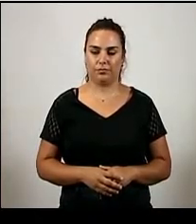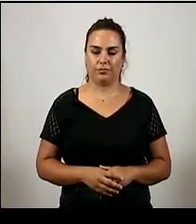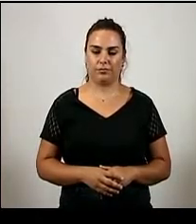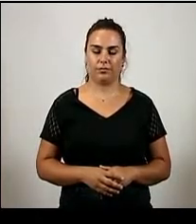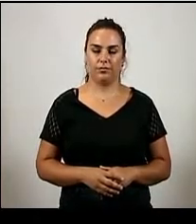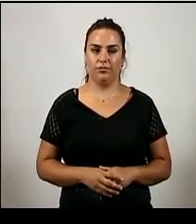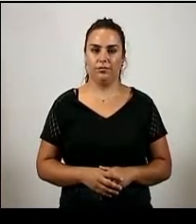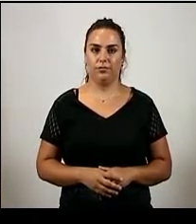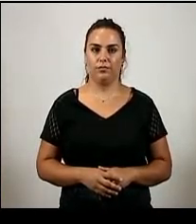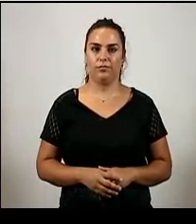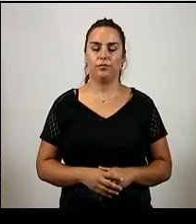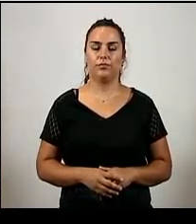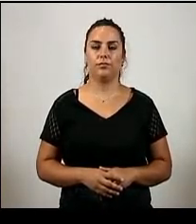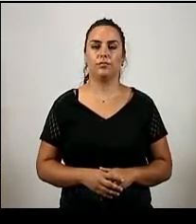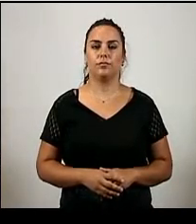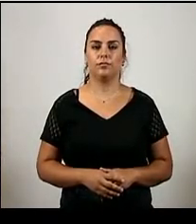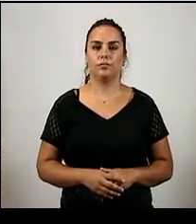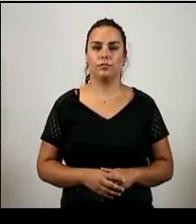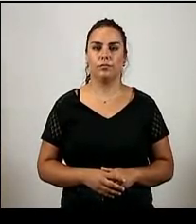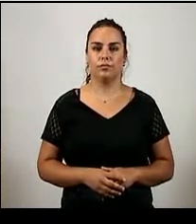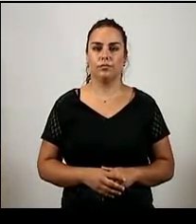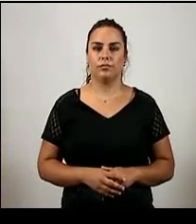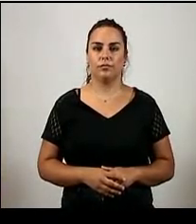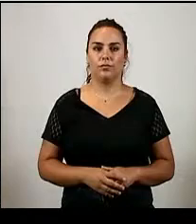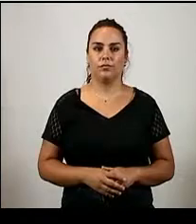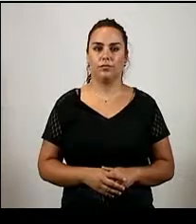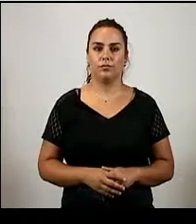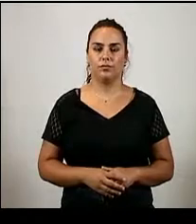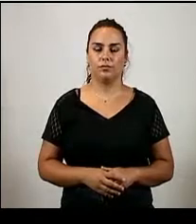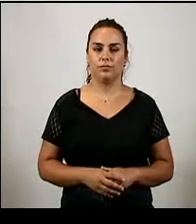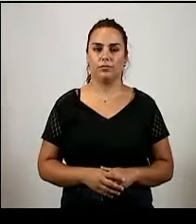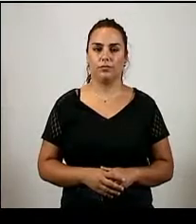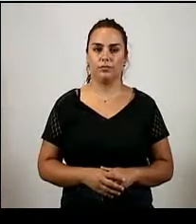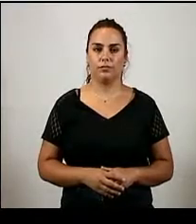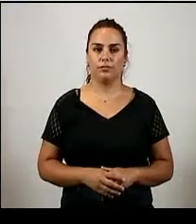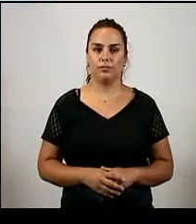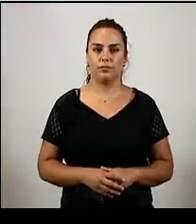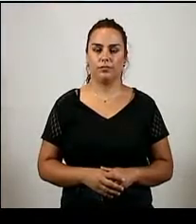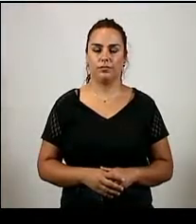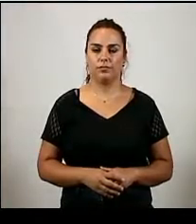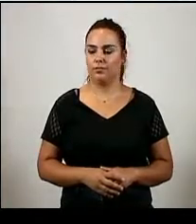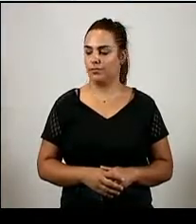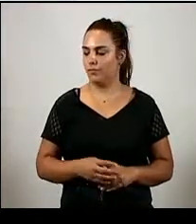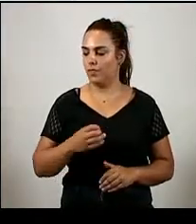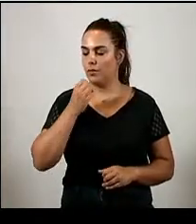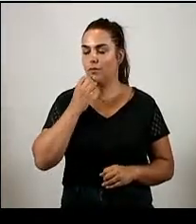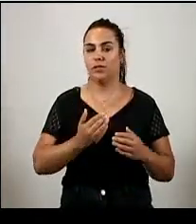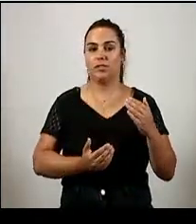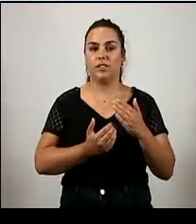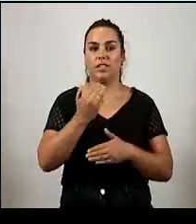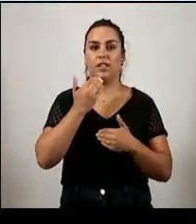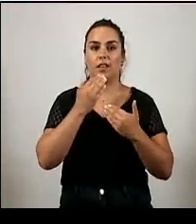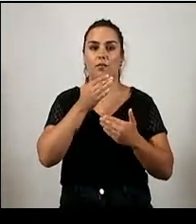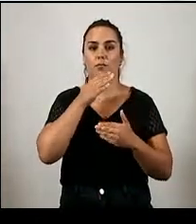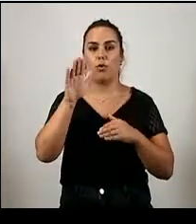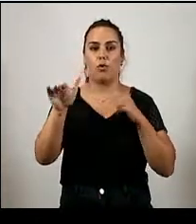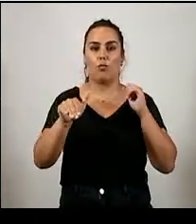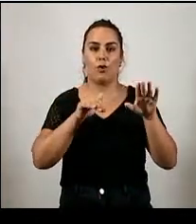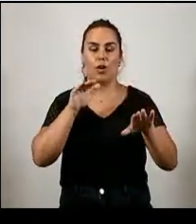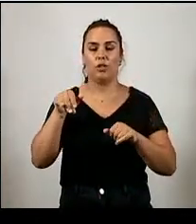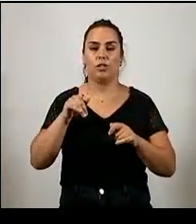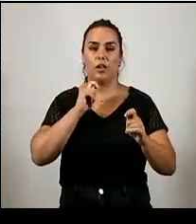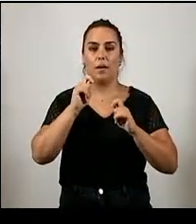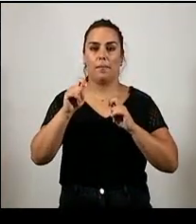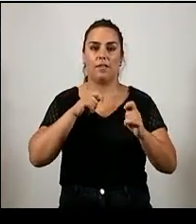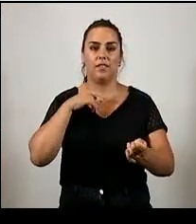Sí, perfecto. Pues comenzamos. Buenos días y gracias por acudir a esta convocatoria de prensa en